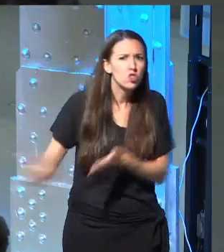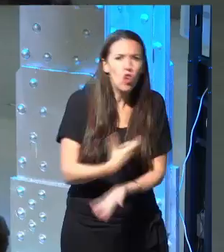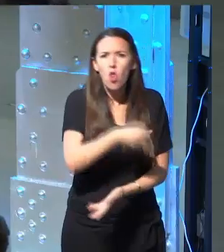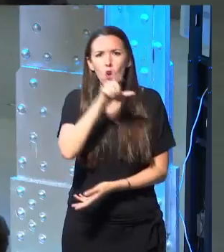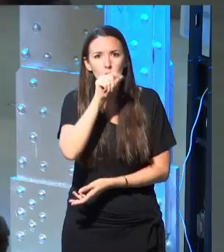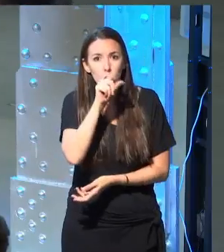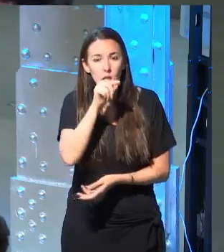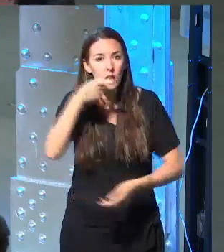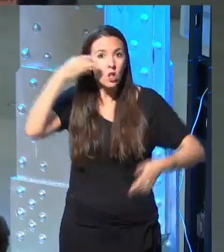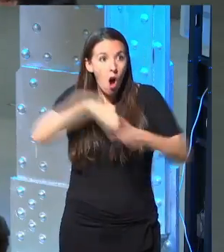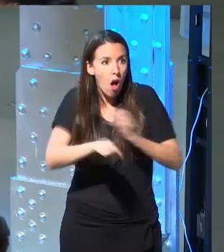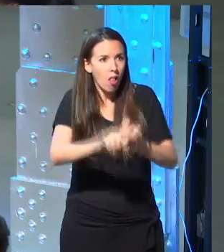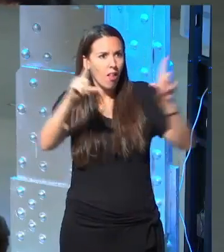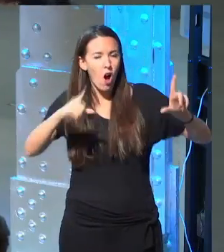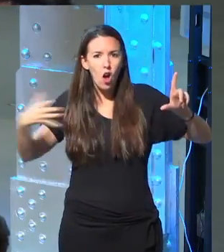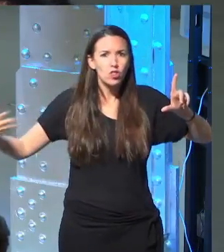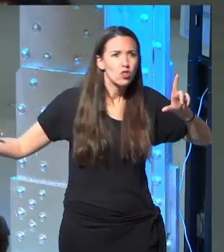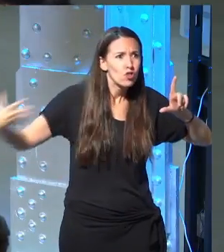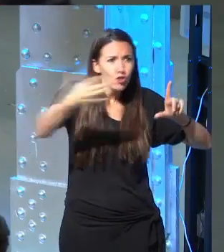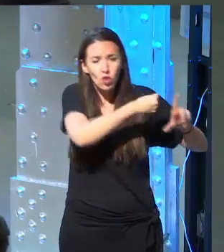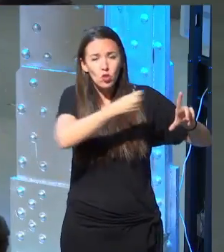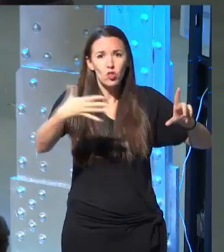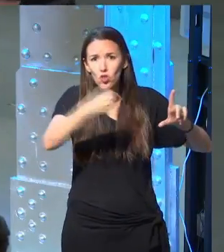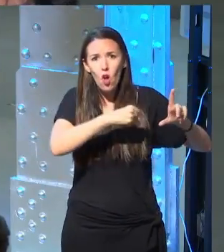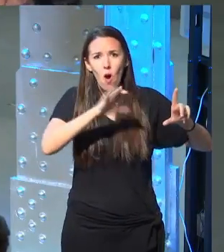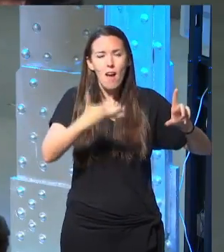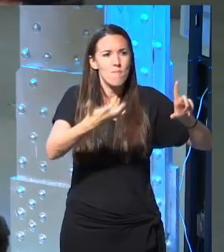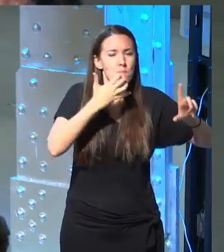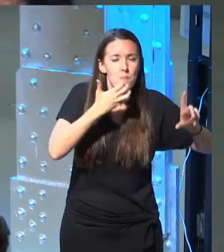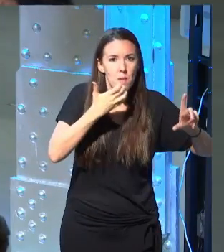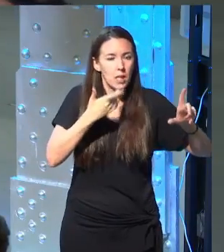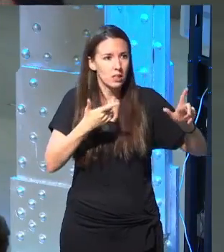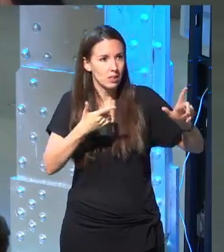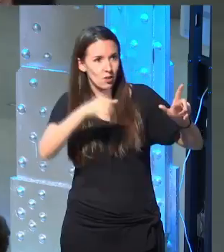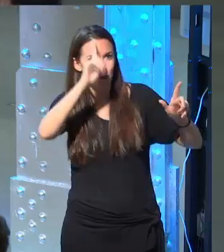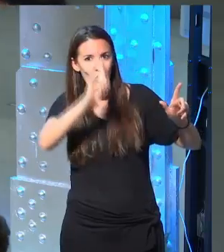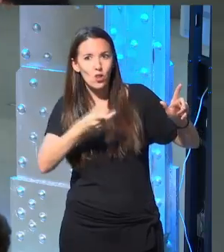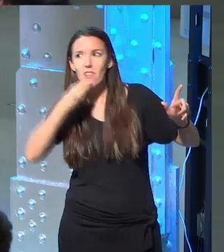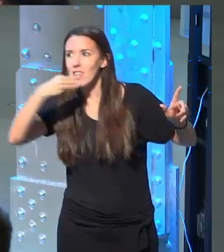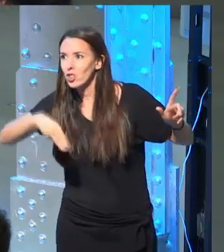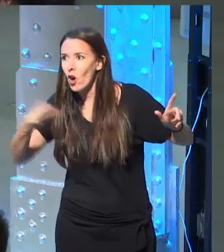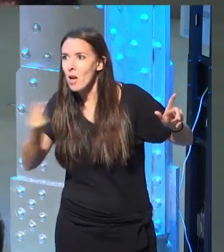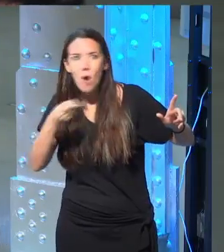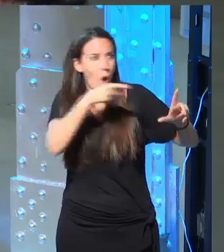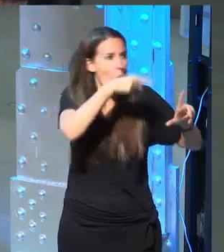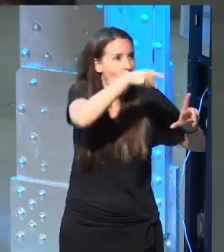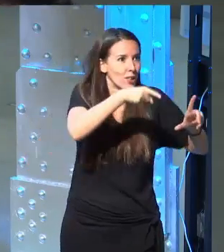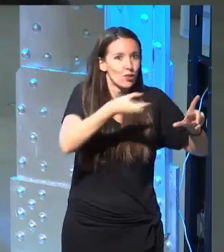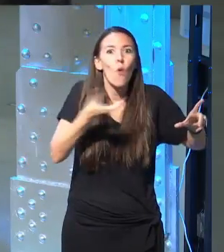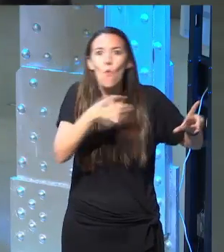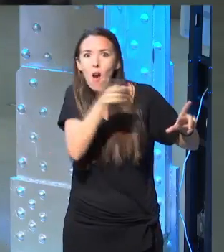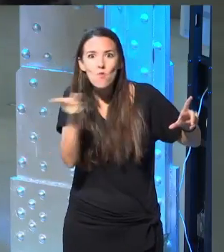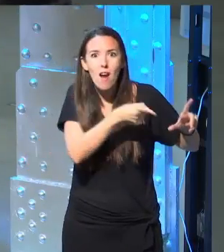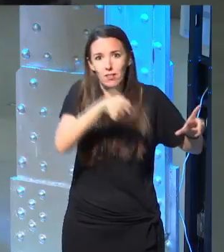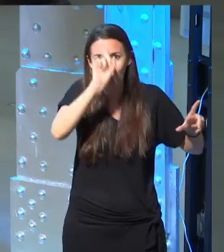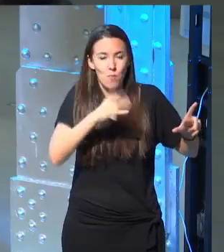Twitter, o sea, yo me metí y veía todo mi timeline lleno de memes que decía, joder, no sé si es mejor la historia o lo que me estáis contando los demás, porque, o sea, yo entraba